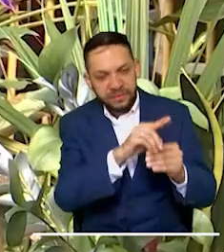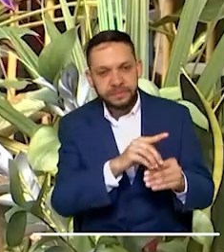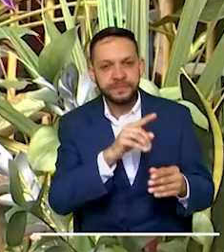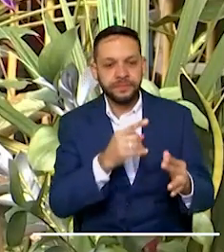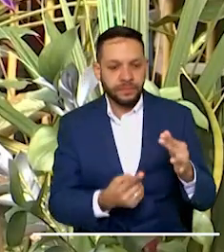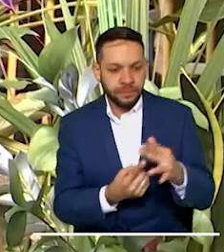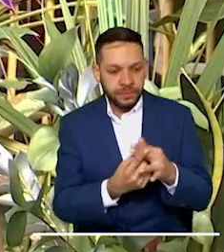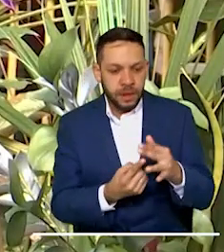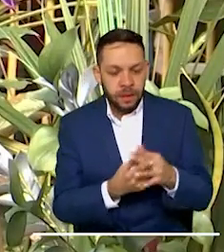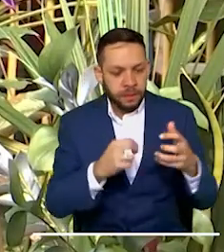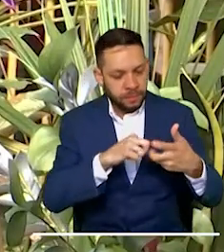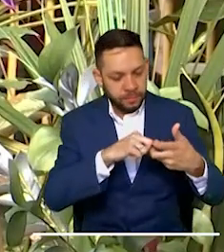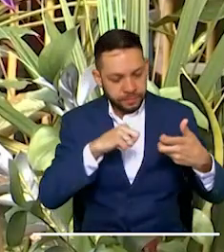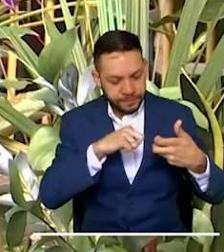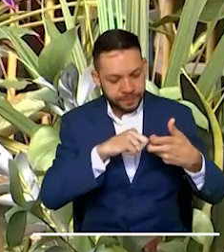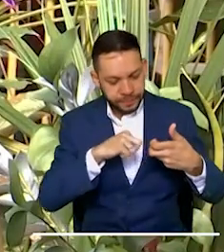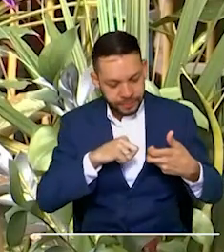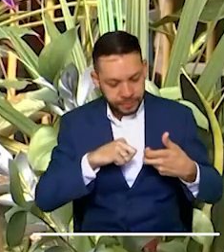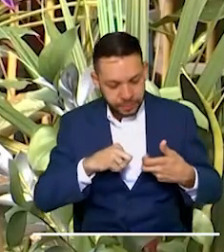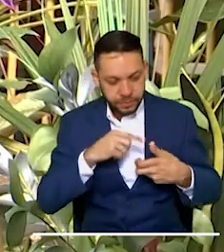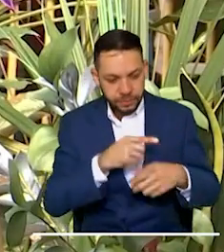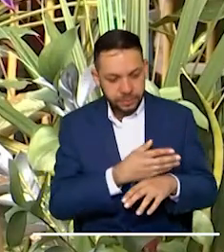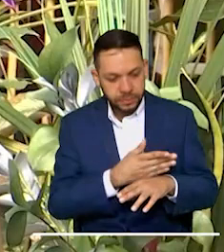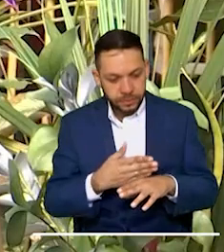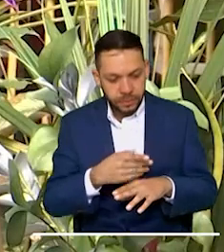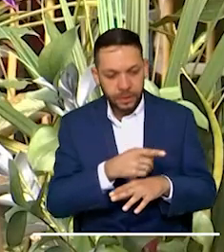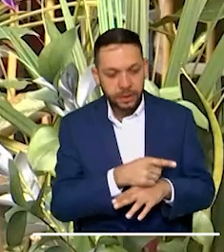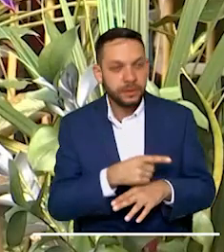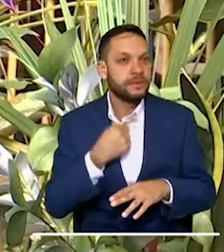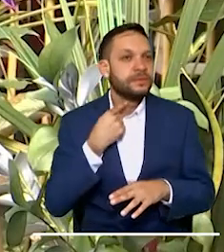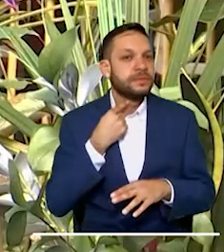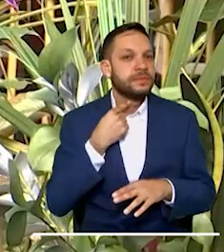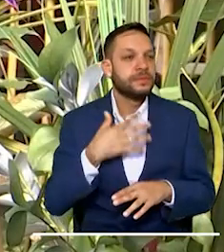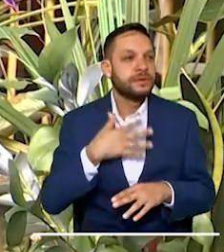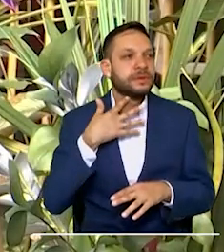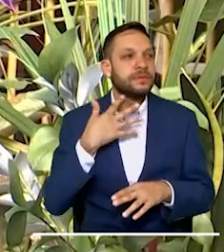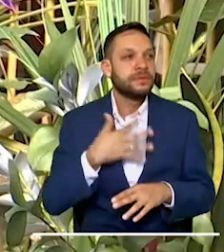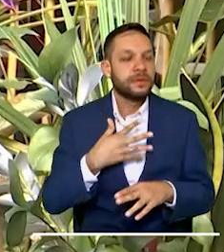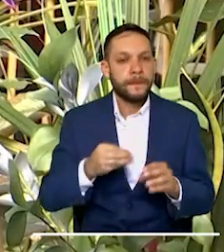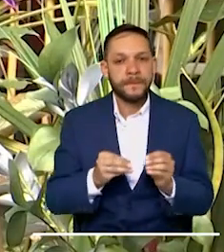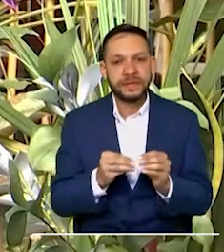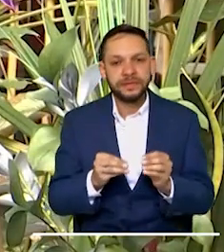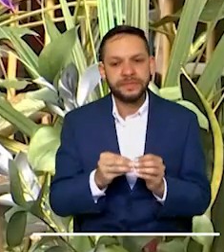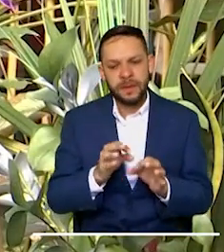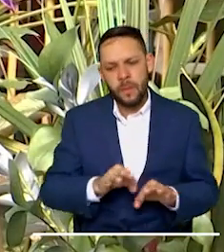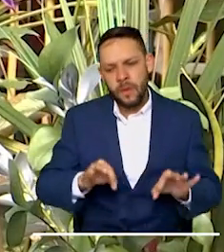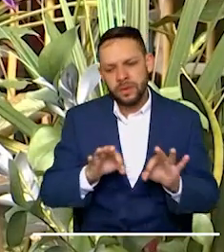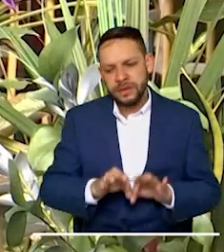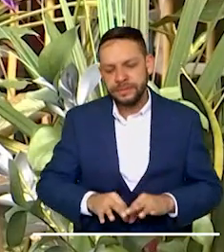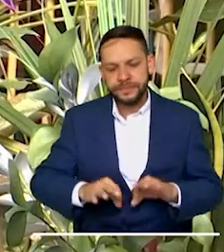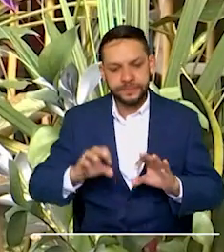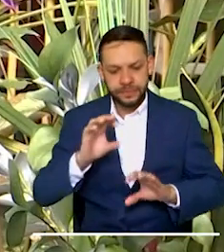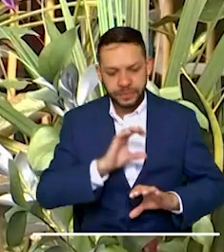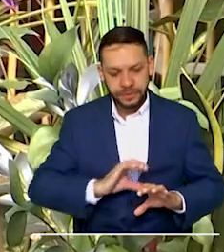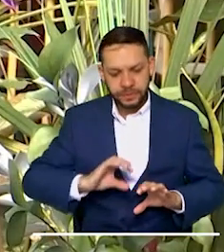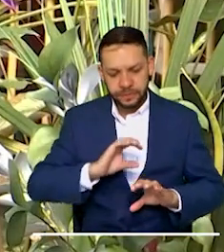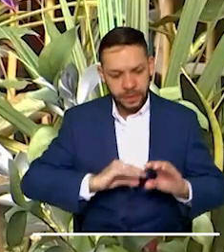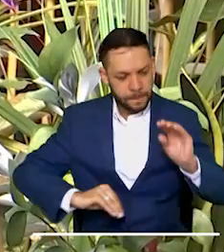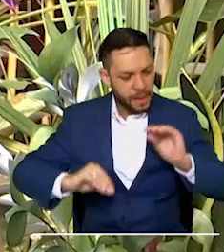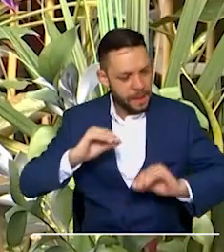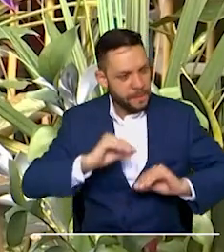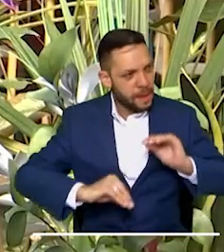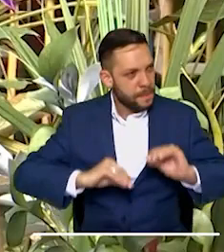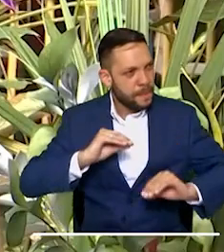es importante, a nivel de esta glándula tiroides, es muy importante el chequeo. ¿Por qué? Porque es uno de los